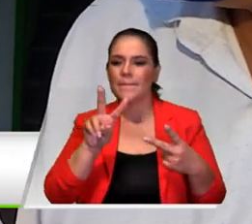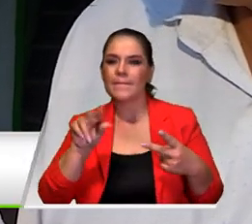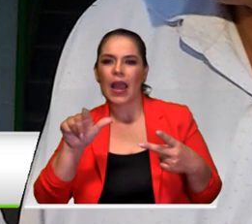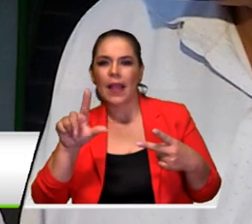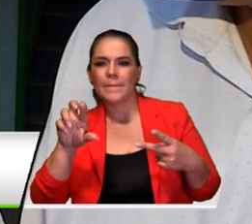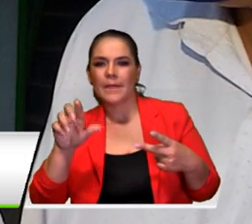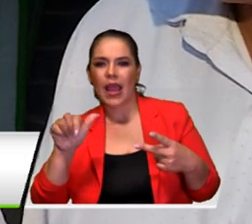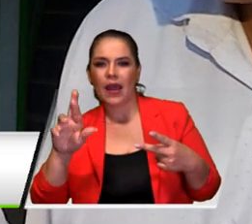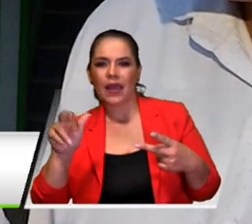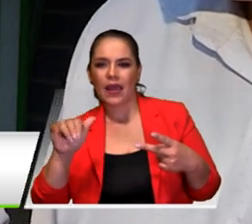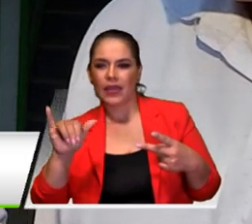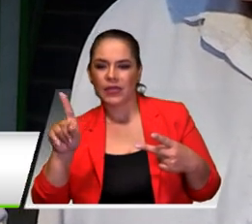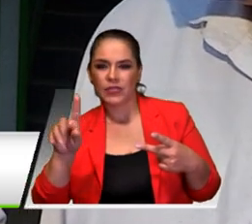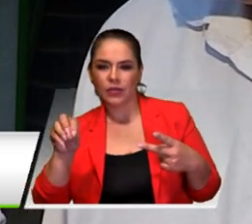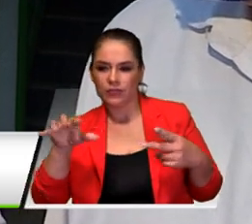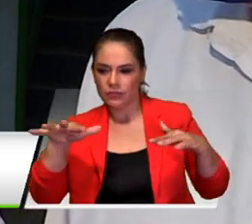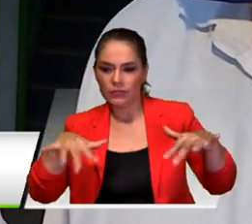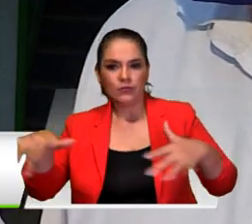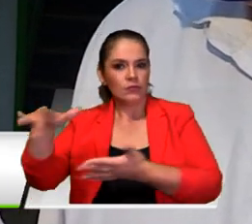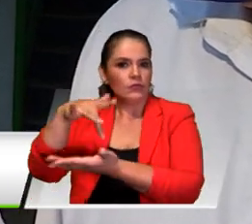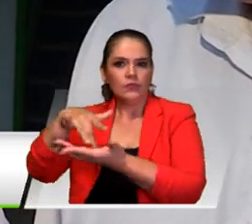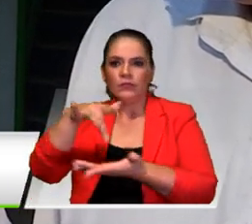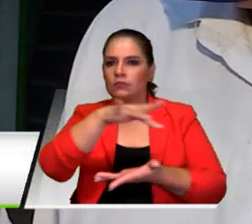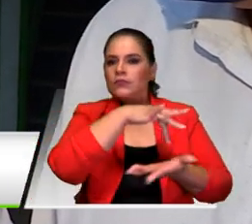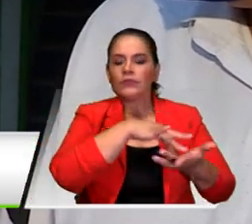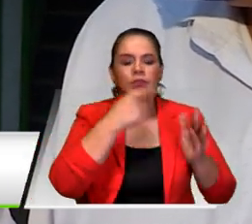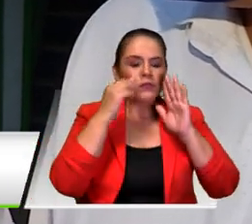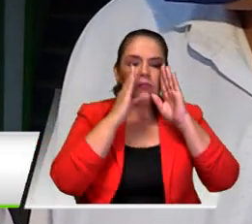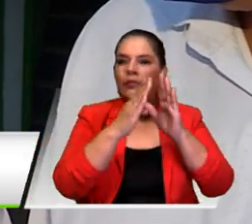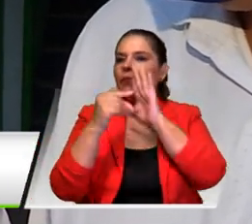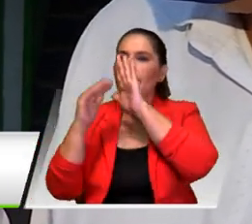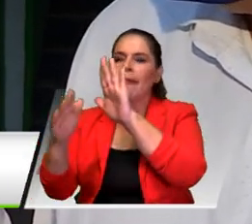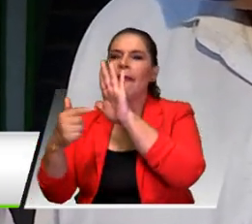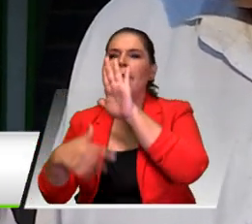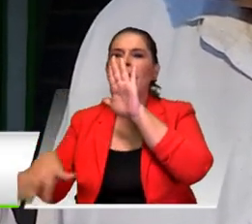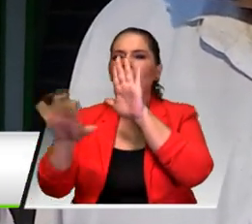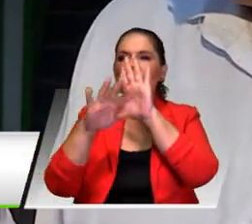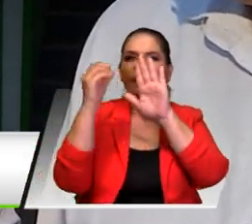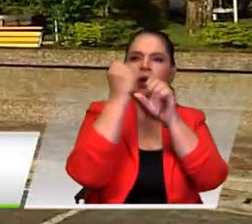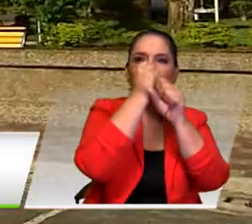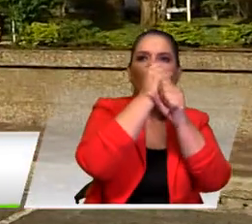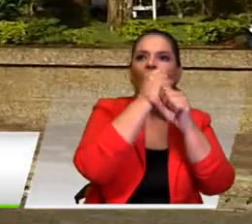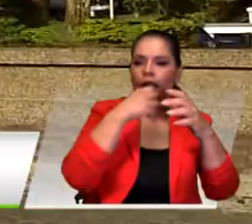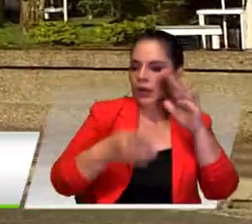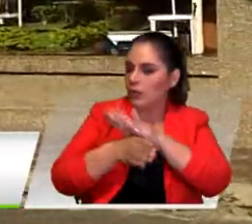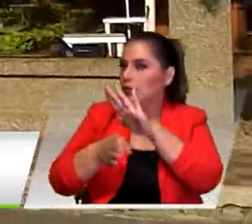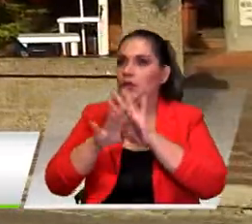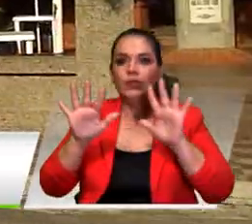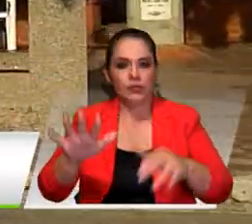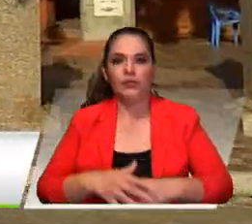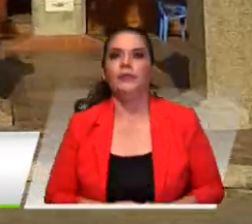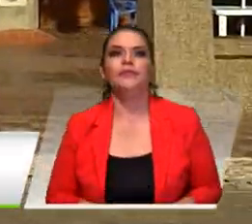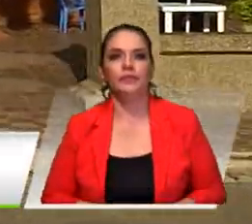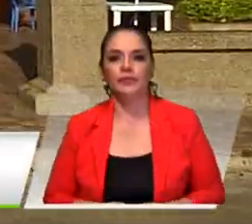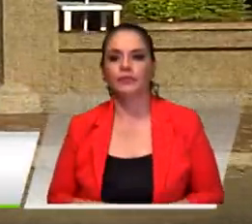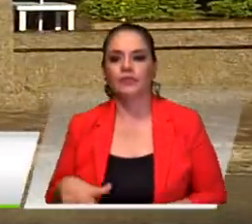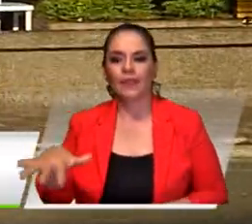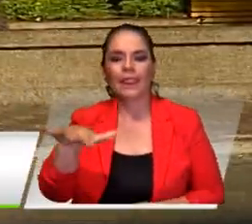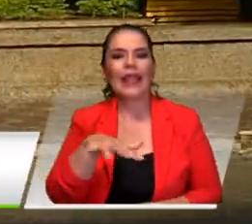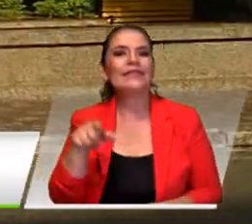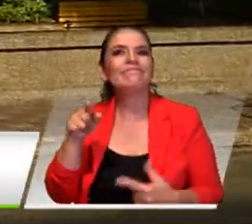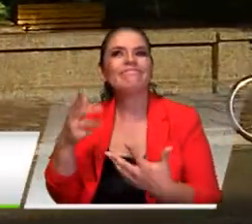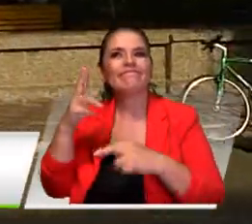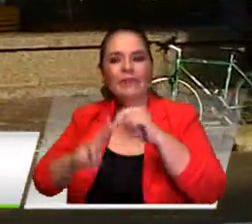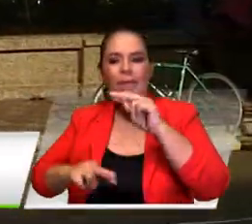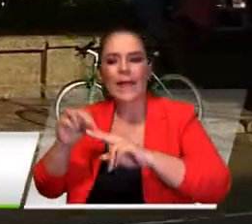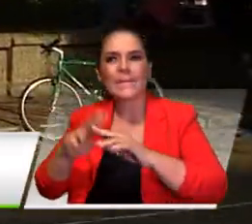principales que son prioridades de los respectivos alcaldes y otros frentes de trabajo que vamos a continuar en el caso de valparaíso se buscará que